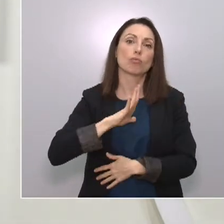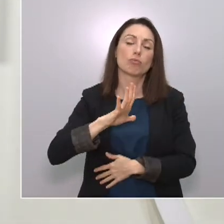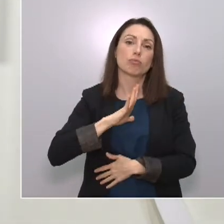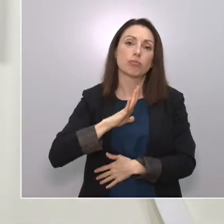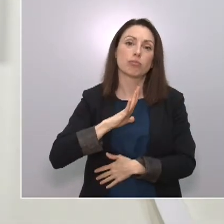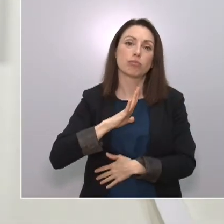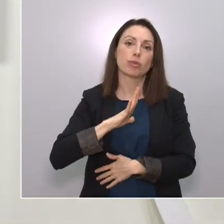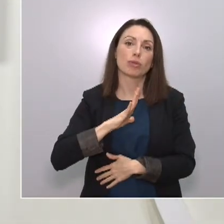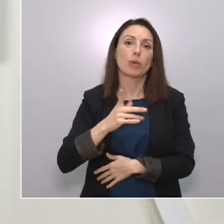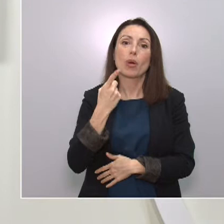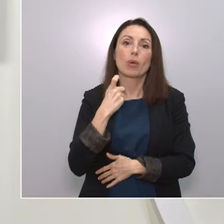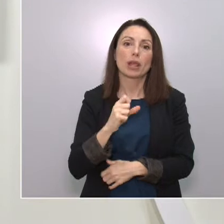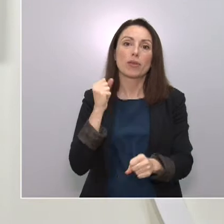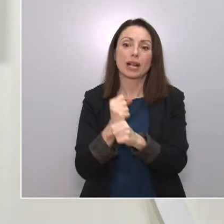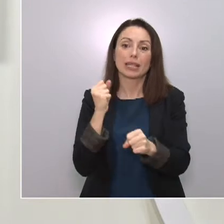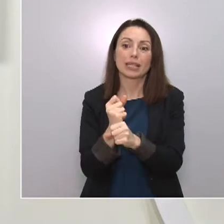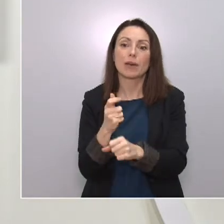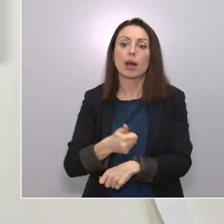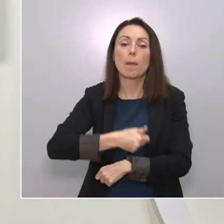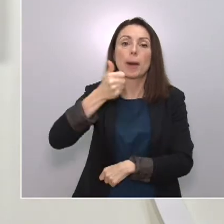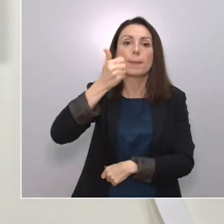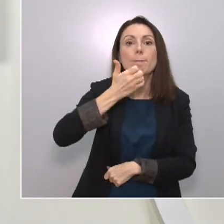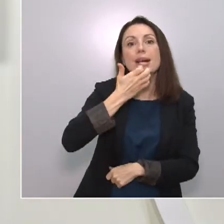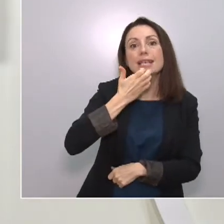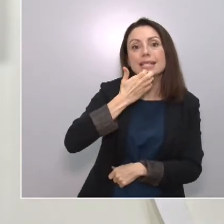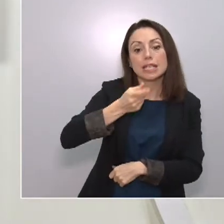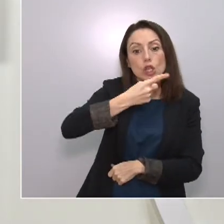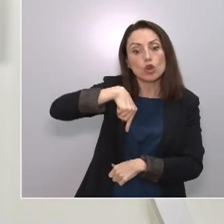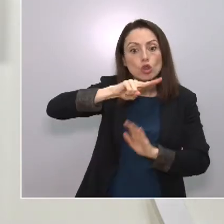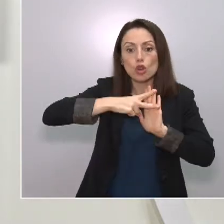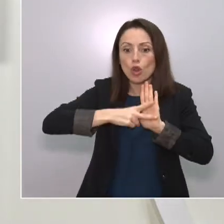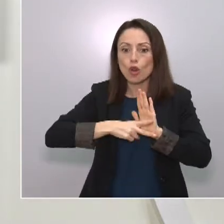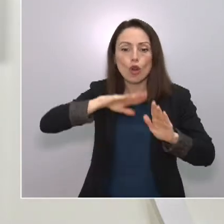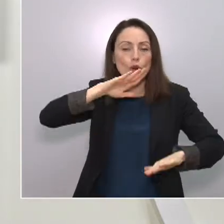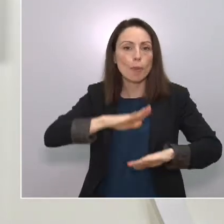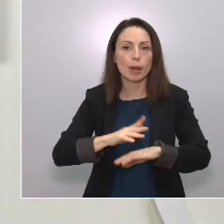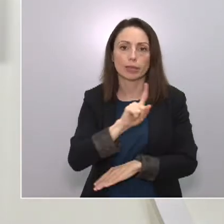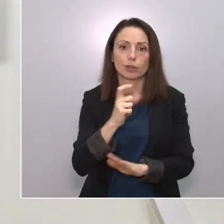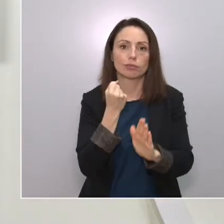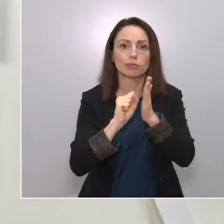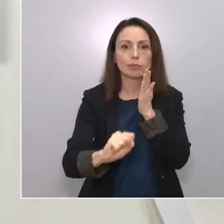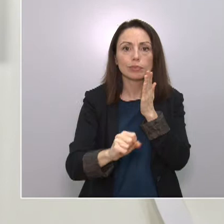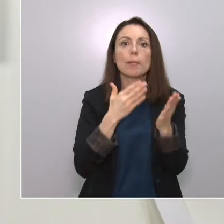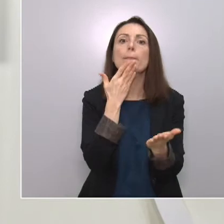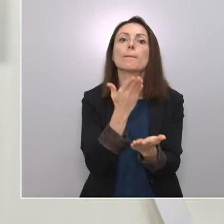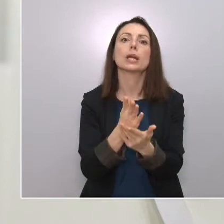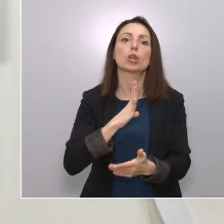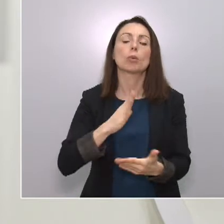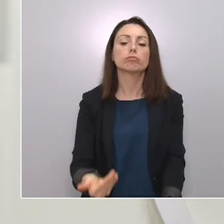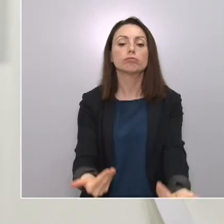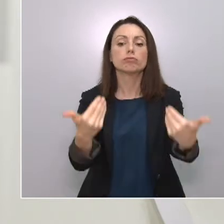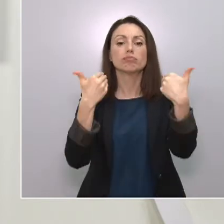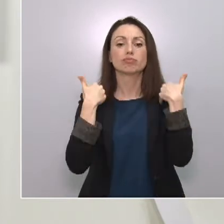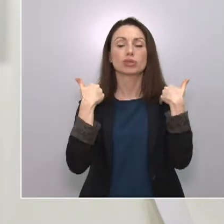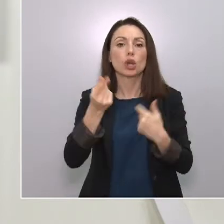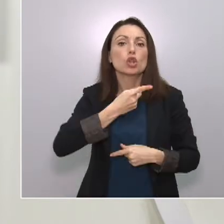un trabajo innecesario con conductas imprudentes. Apelo a la responsabilidad de todos para que así sea.